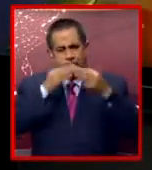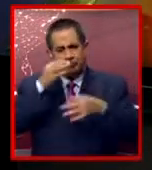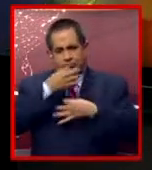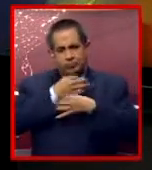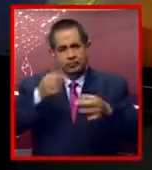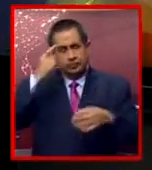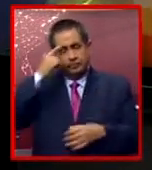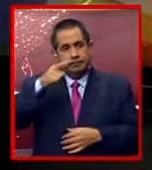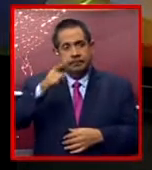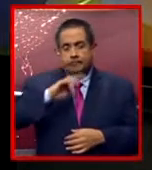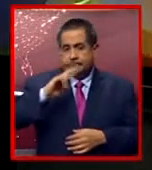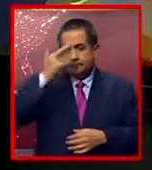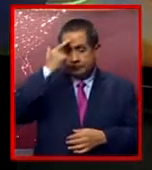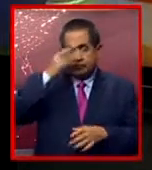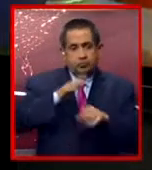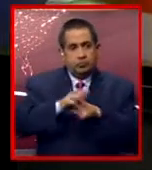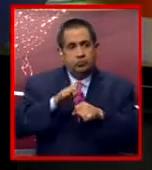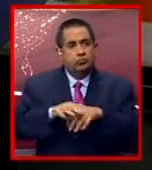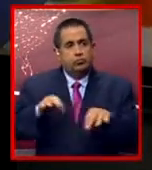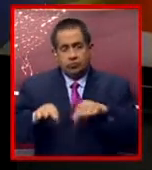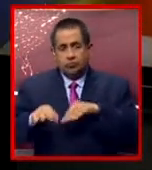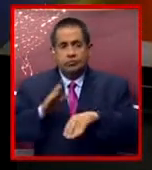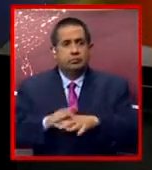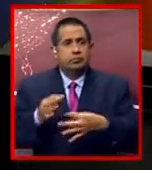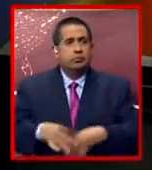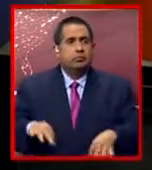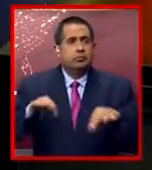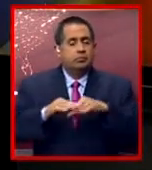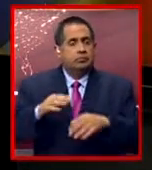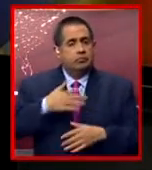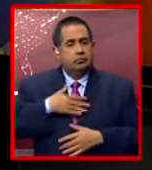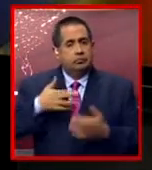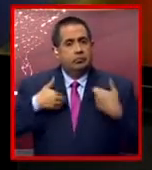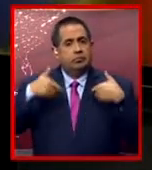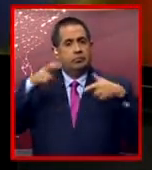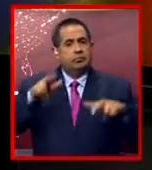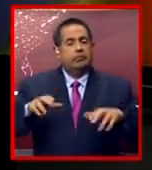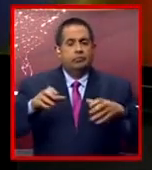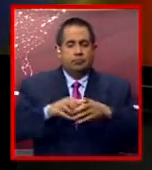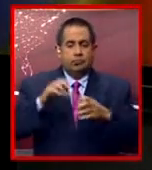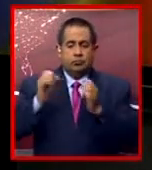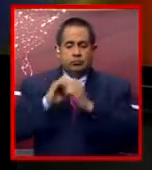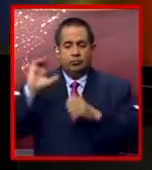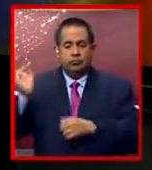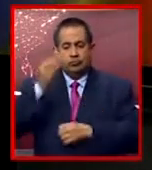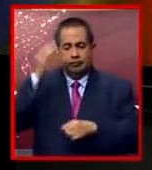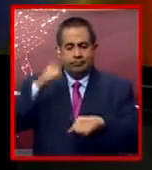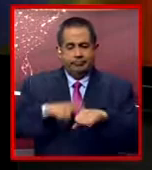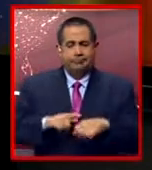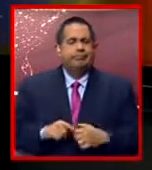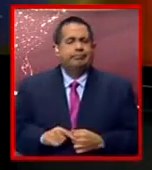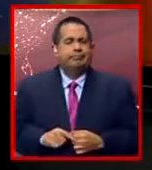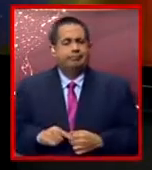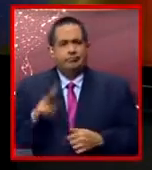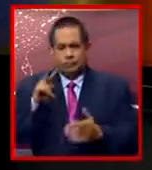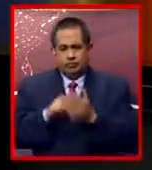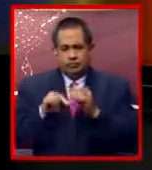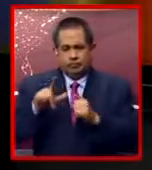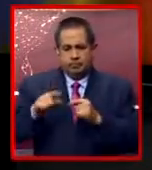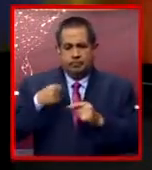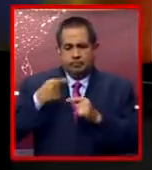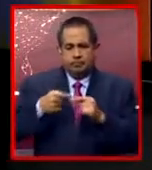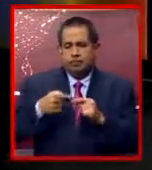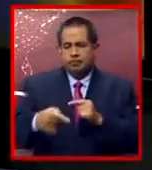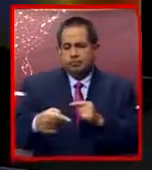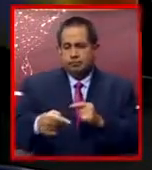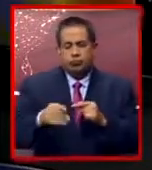para que recordemos la actividad más relevante de nuestras y nuestros representantes en el Congreso Federal. Concluye 2017, vendrá pues el